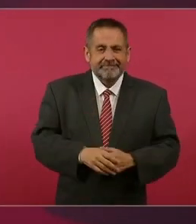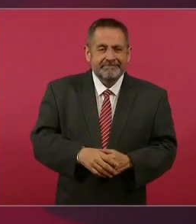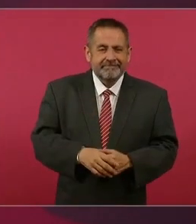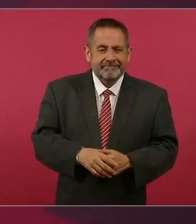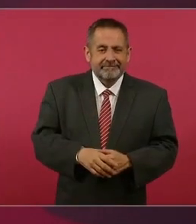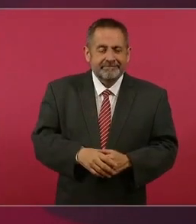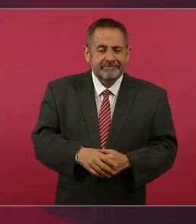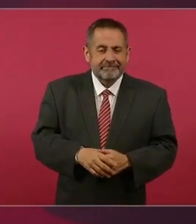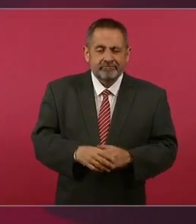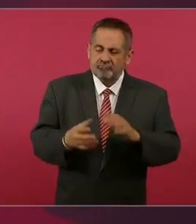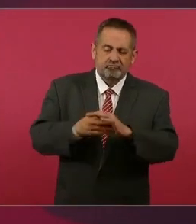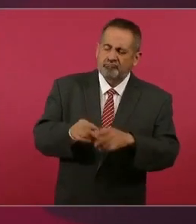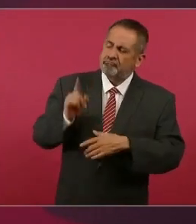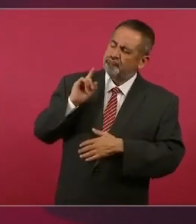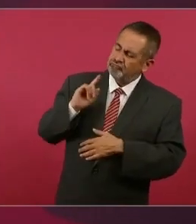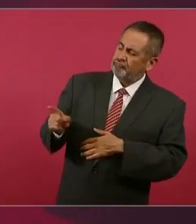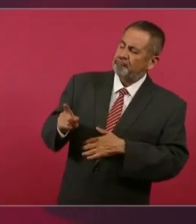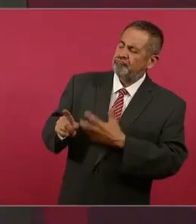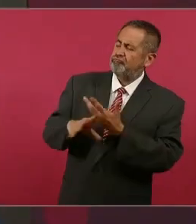sin matiz.